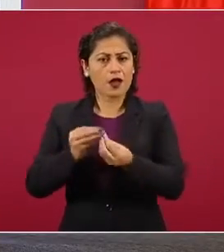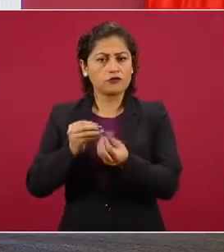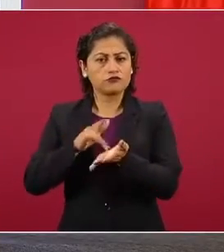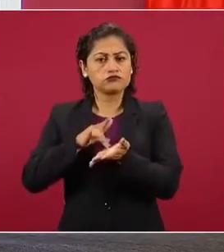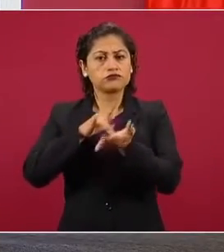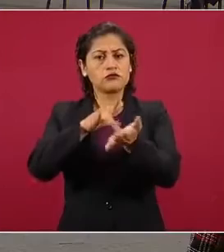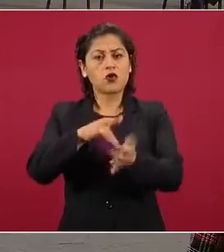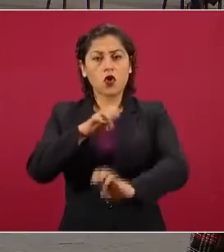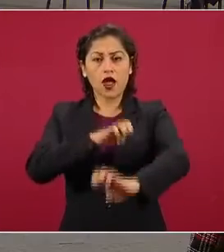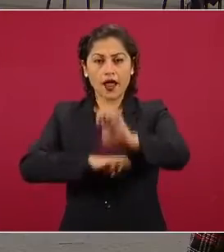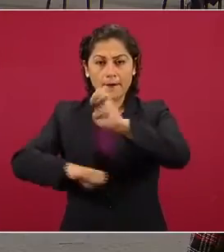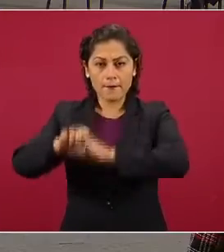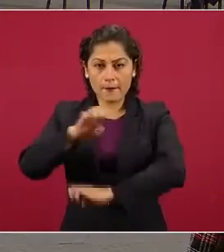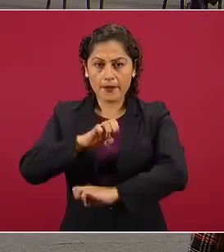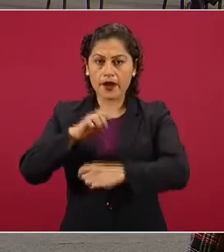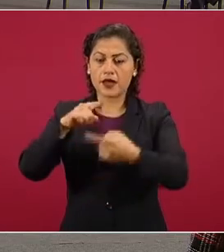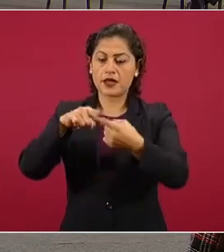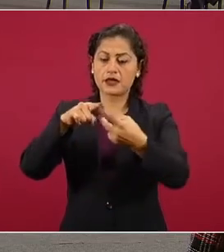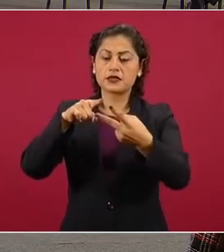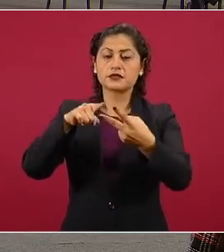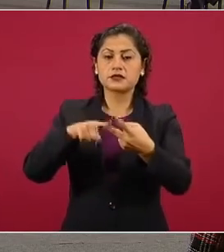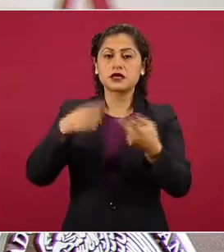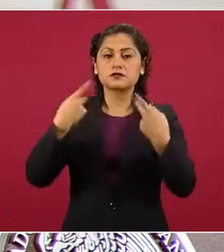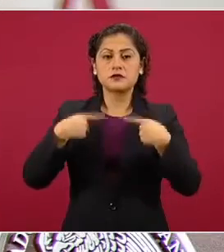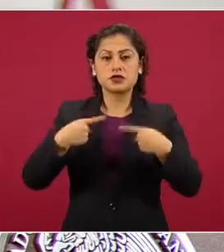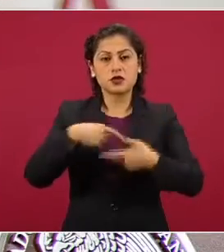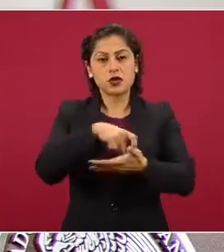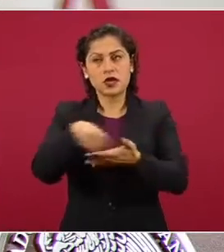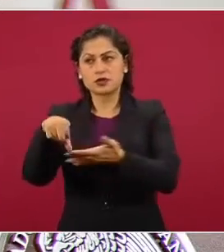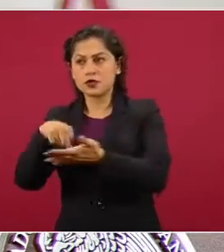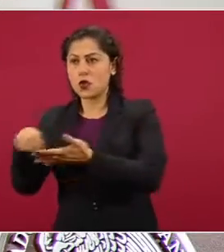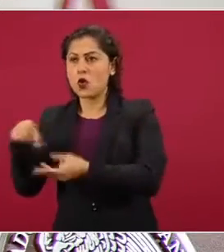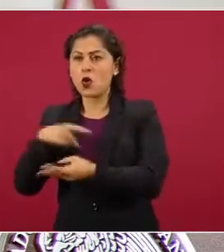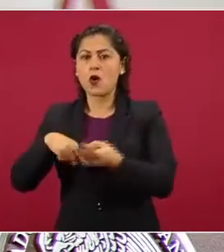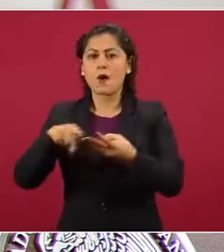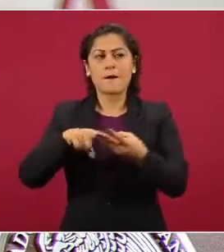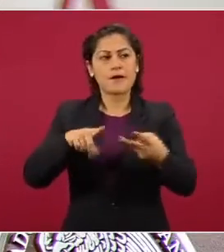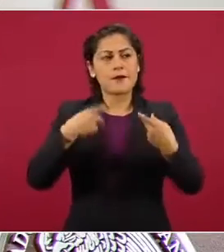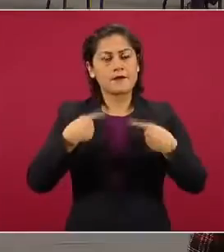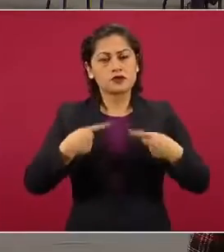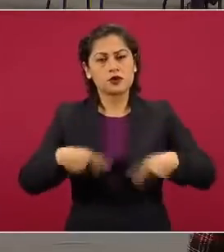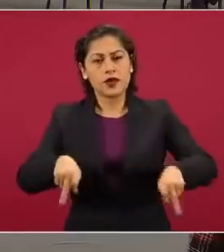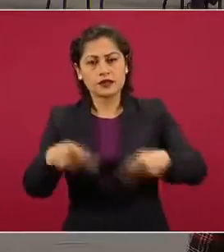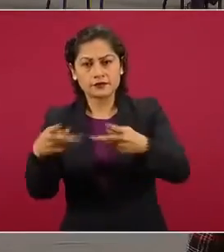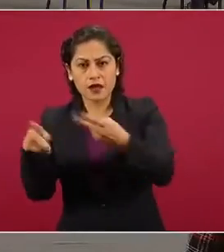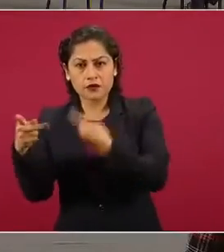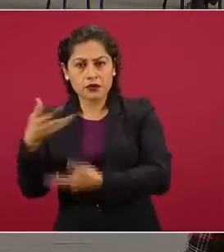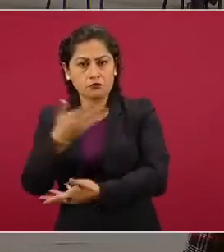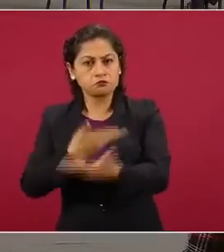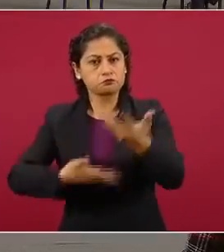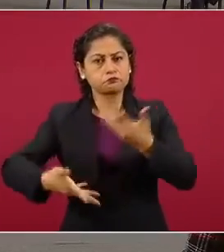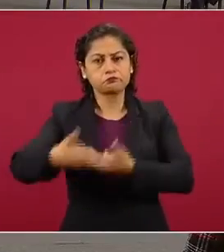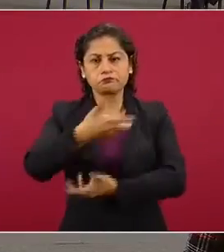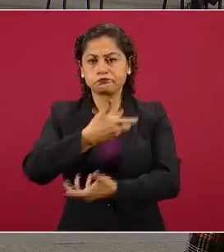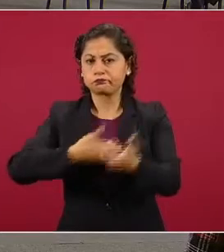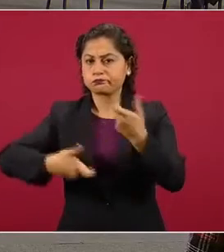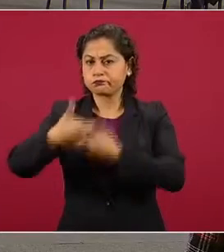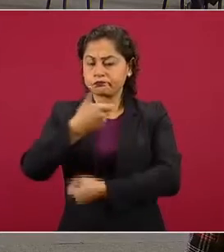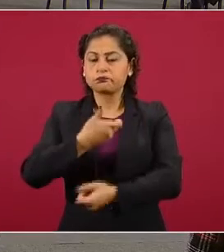consumidores, a los trabajadores y a la población en general en tanto consumidora. Adelante, por favor.